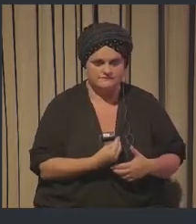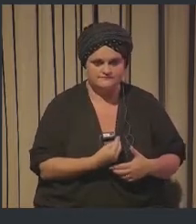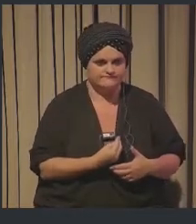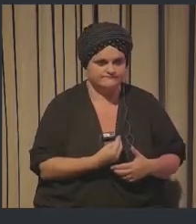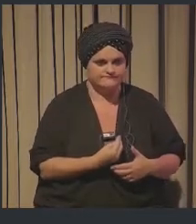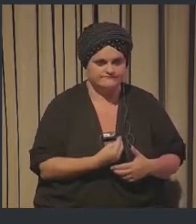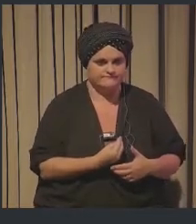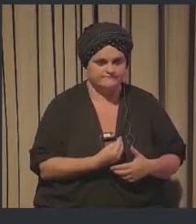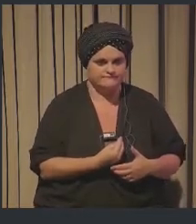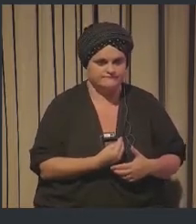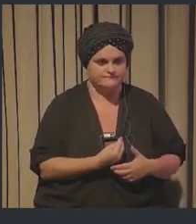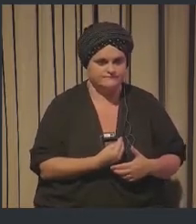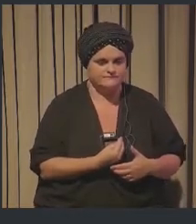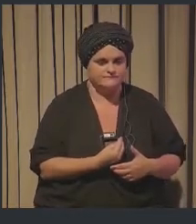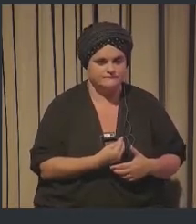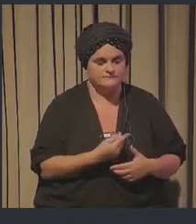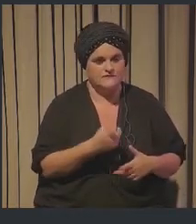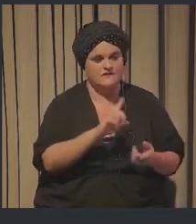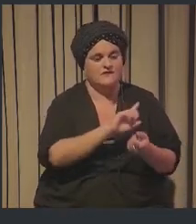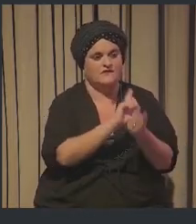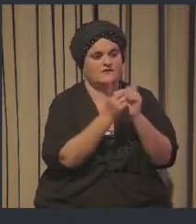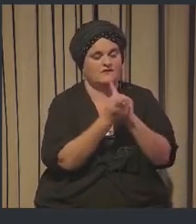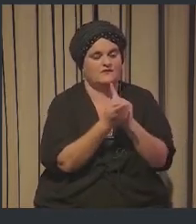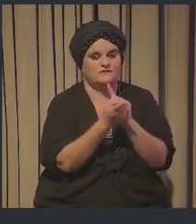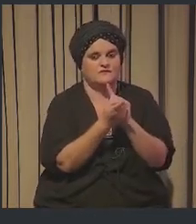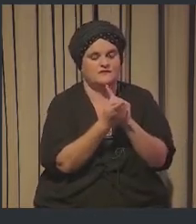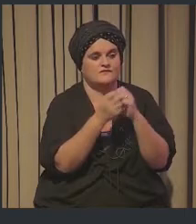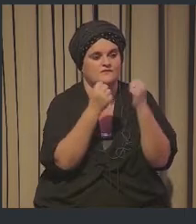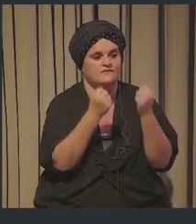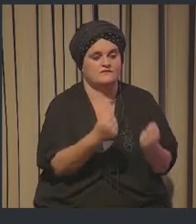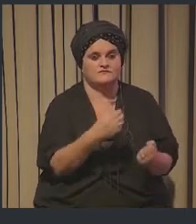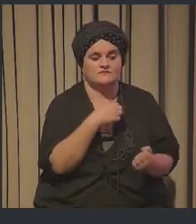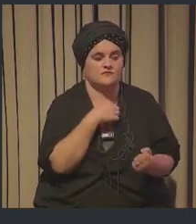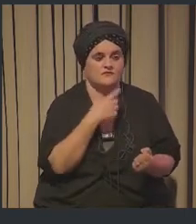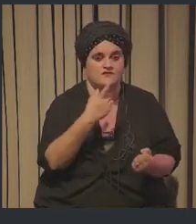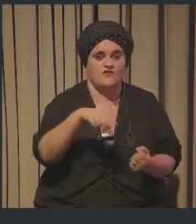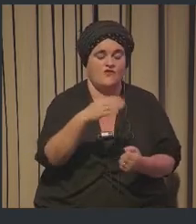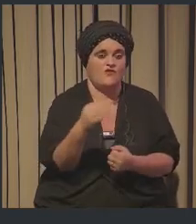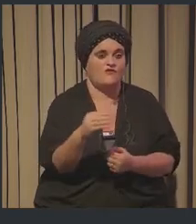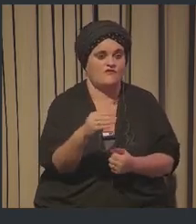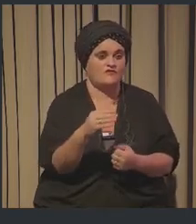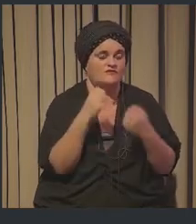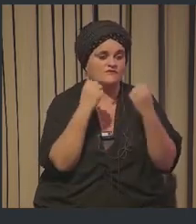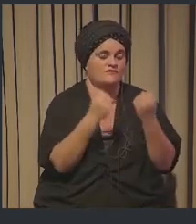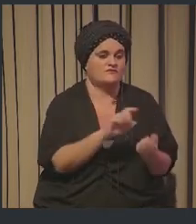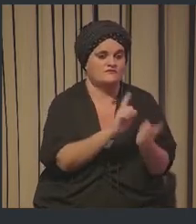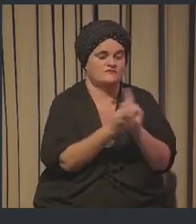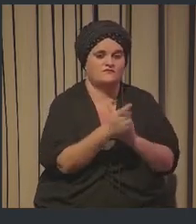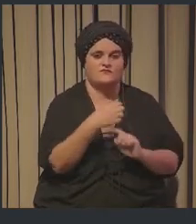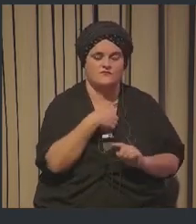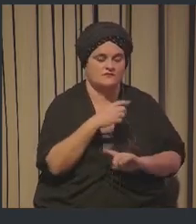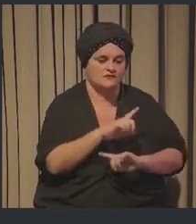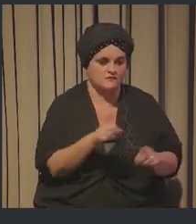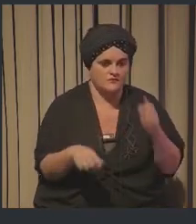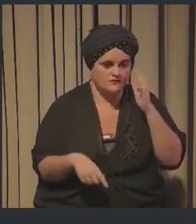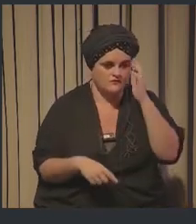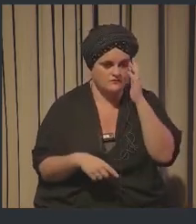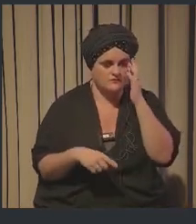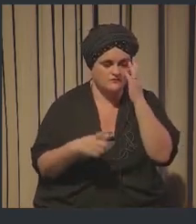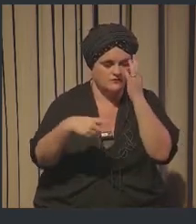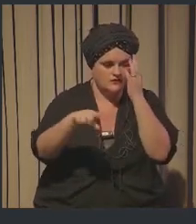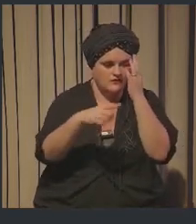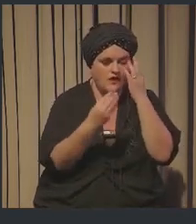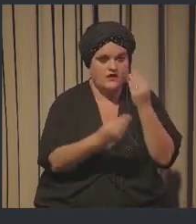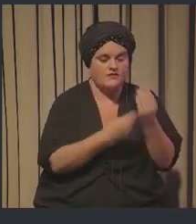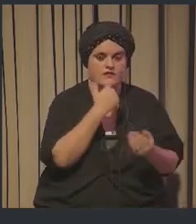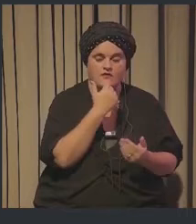Y no podemos cambiar esas grandes fuerzas, ni ellos pueden cambiar esas grandes fuerzas, pero sí pueden hacer algo. Por lo tanto,